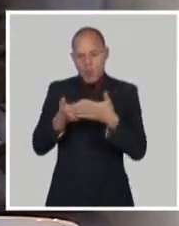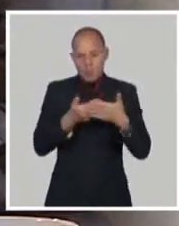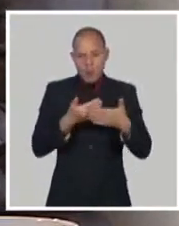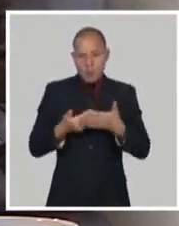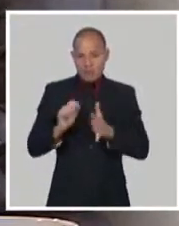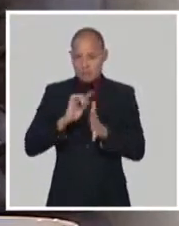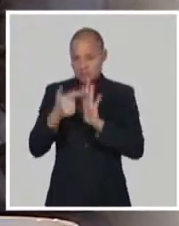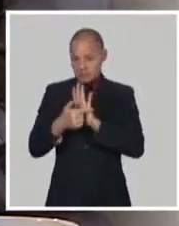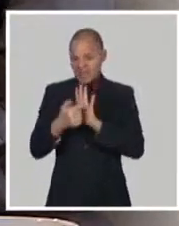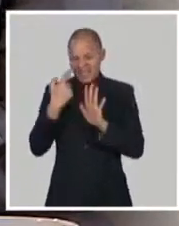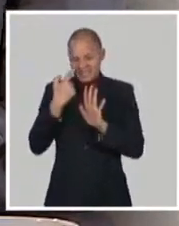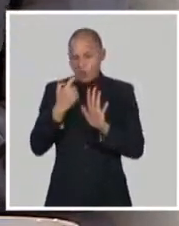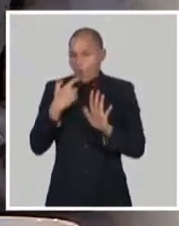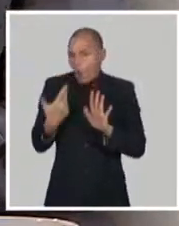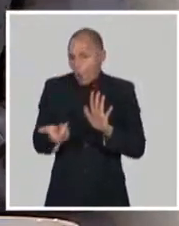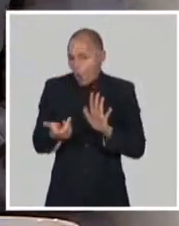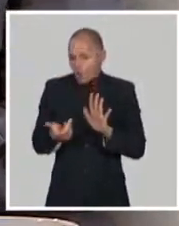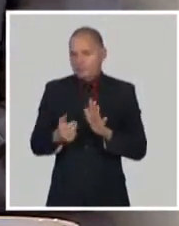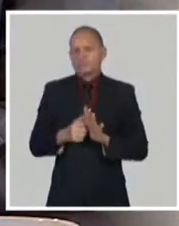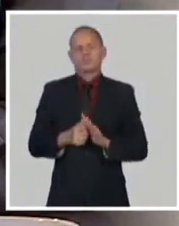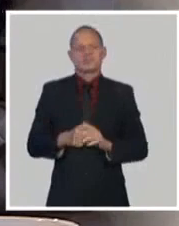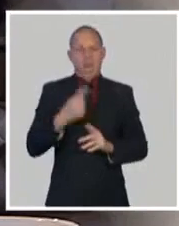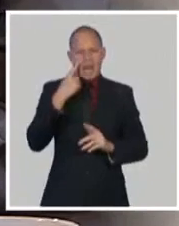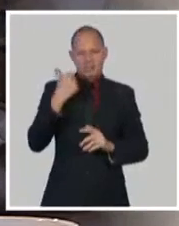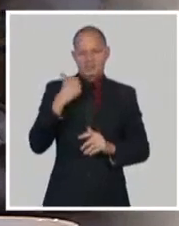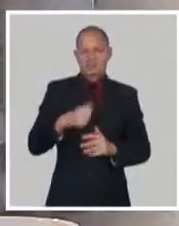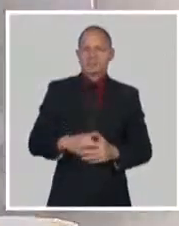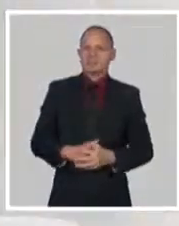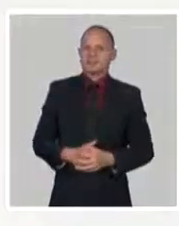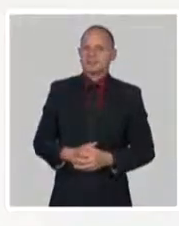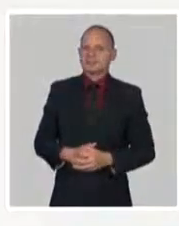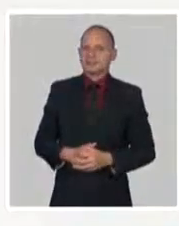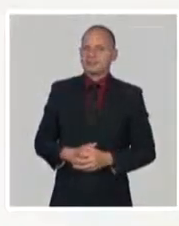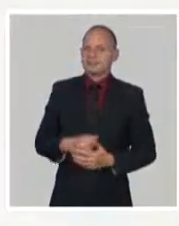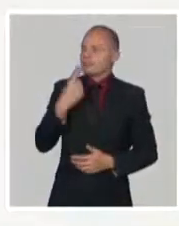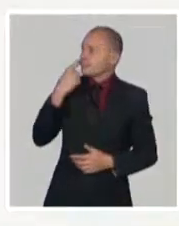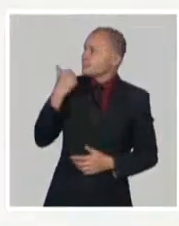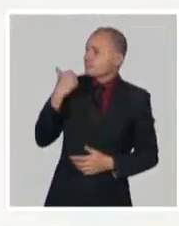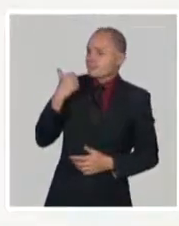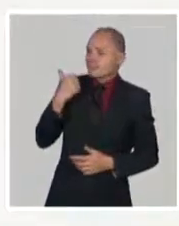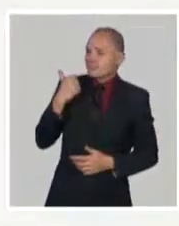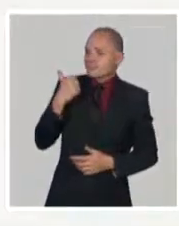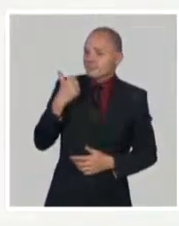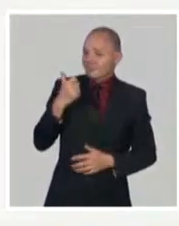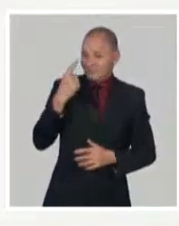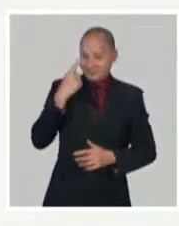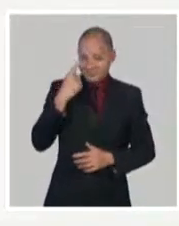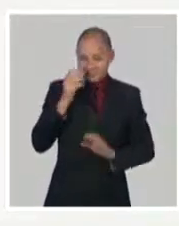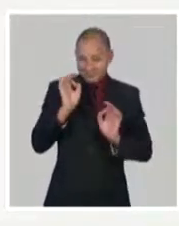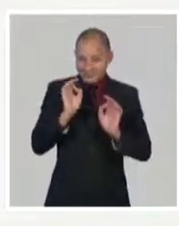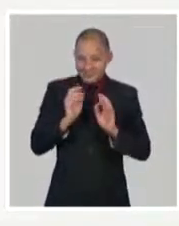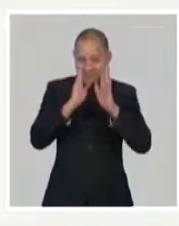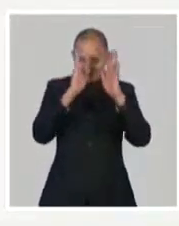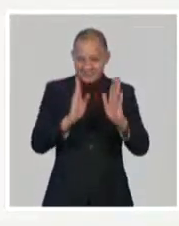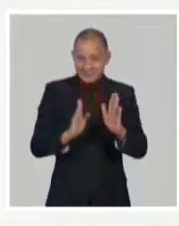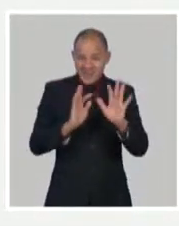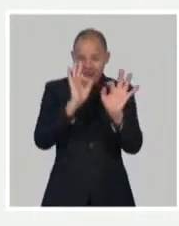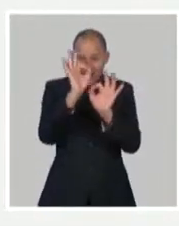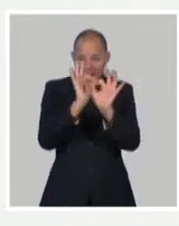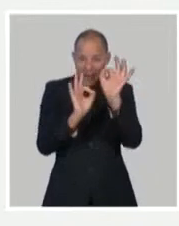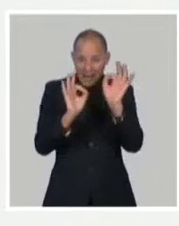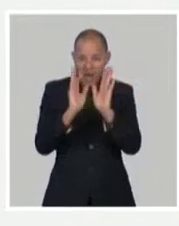maximizar esa respuesta inmune. La próxima, por favor. Ahí podemos ver en esa pantalla